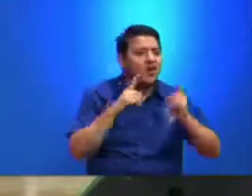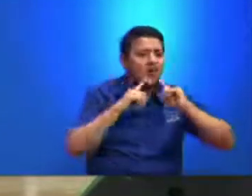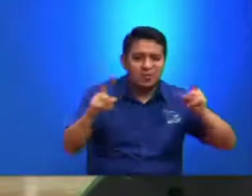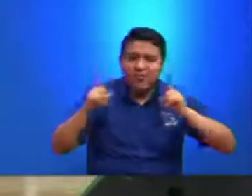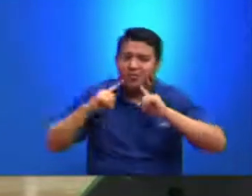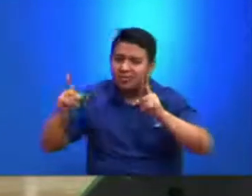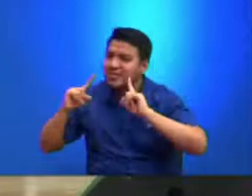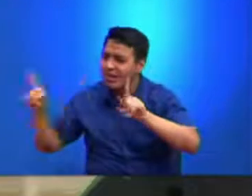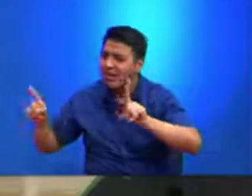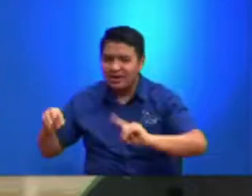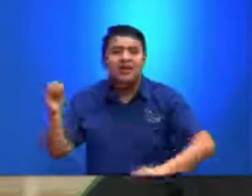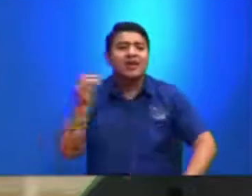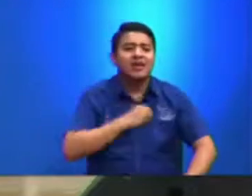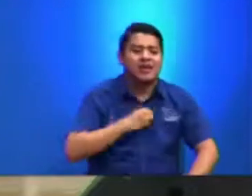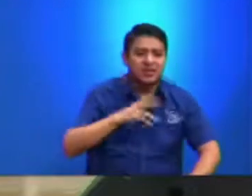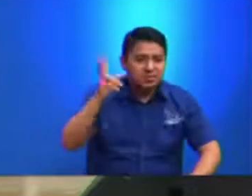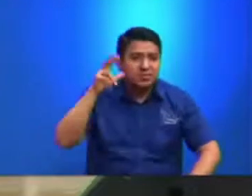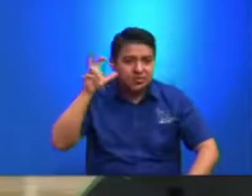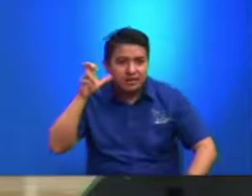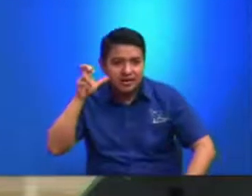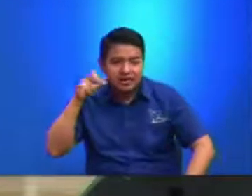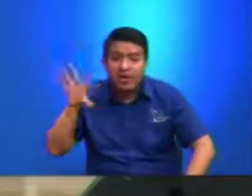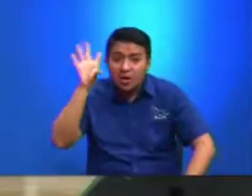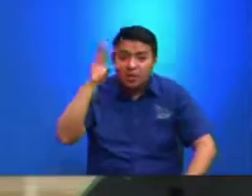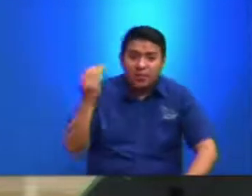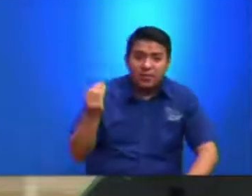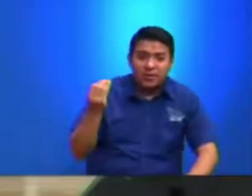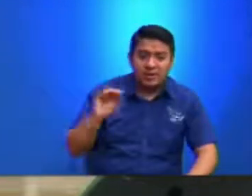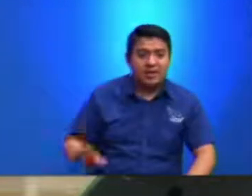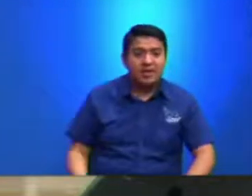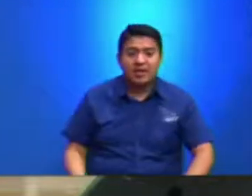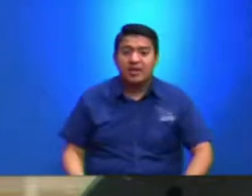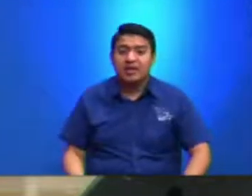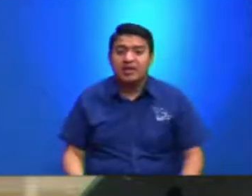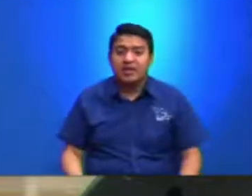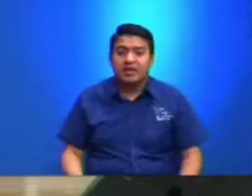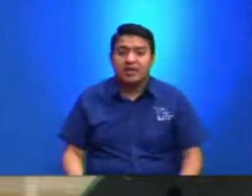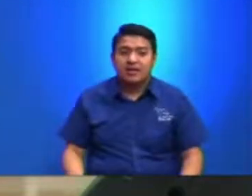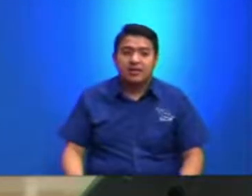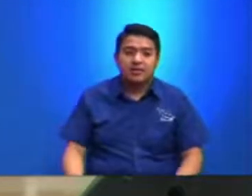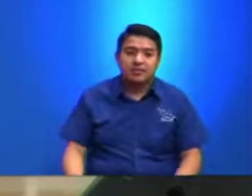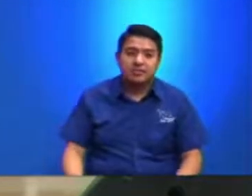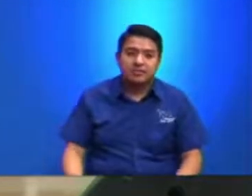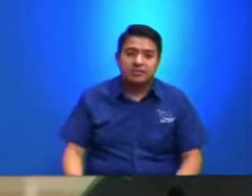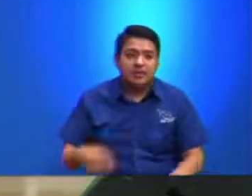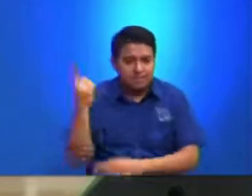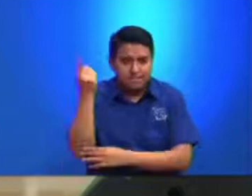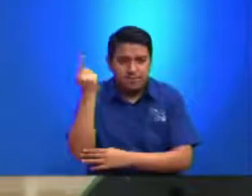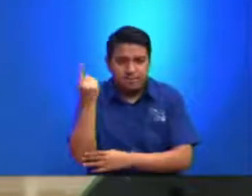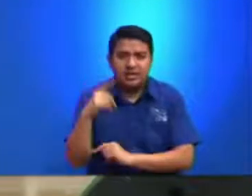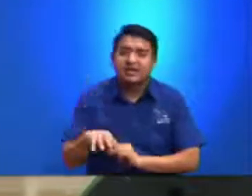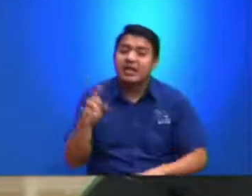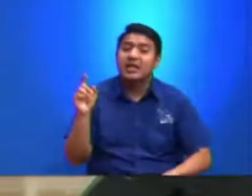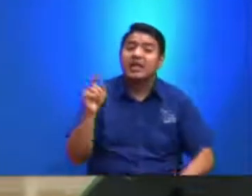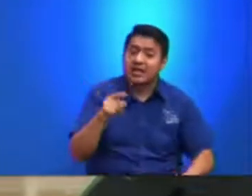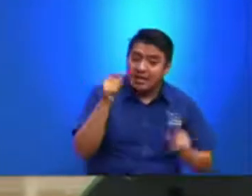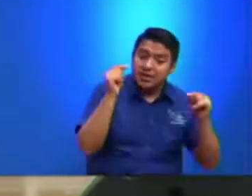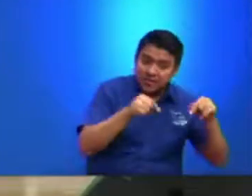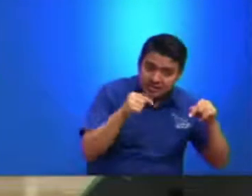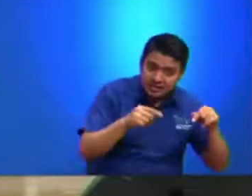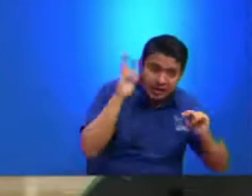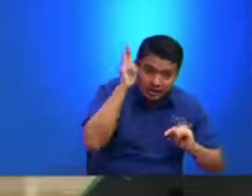Queremos oírlas. Quizá habrá alguien que las descalifique, las minimice y las desprecie.